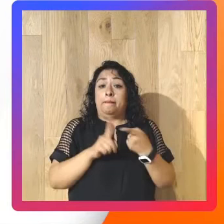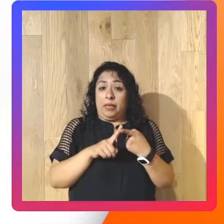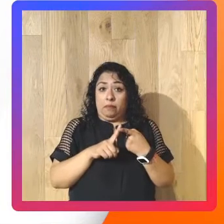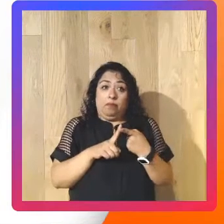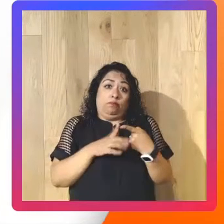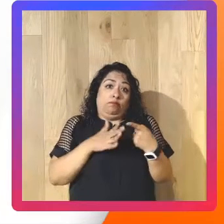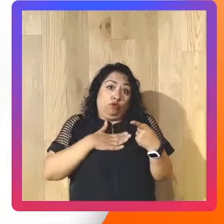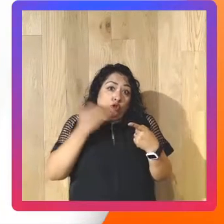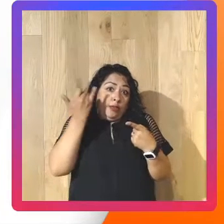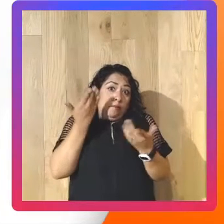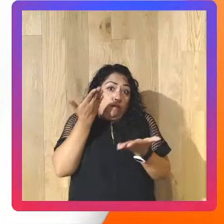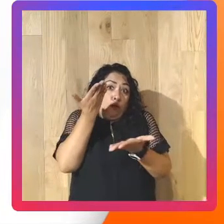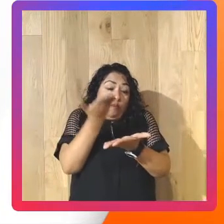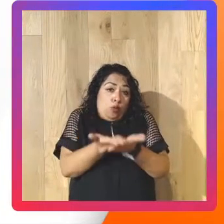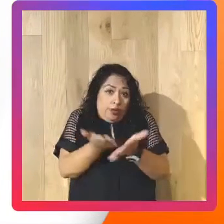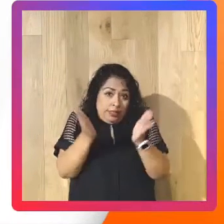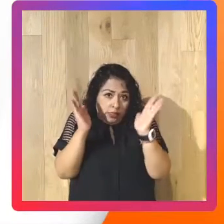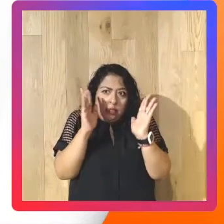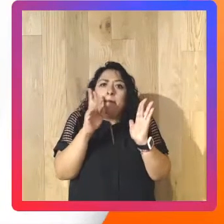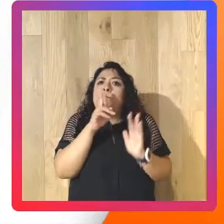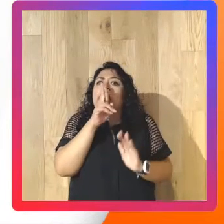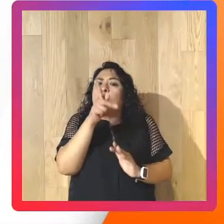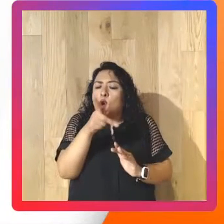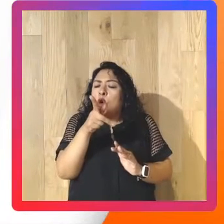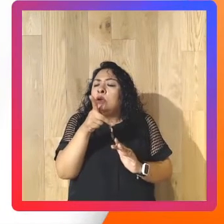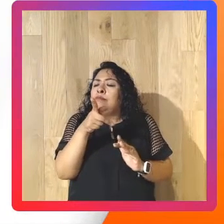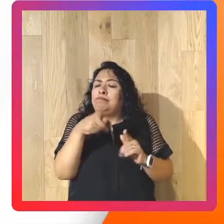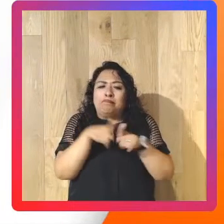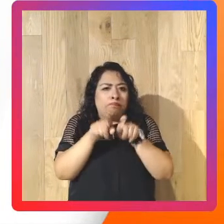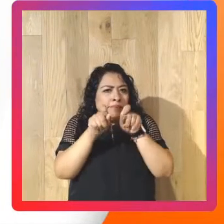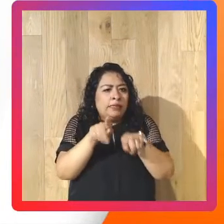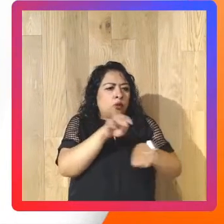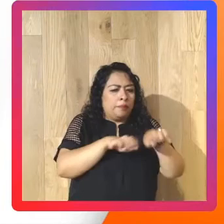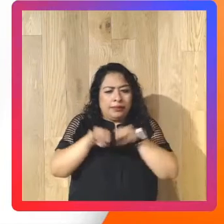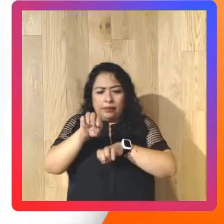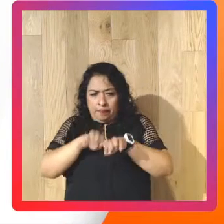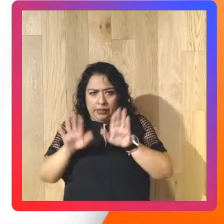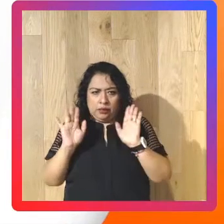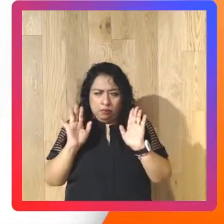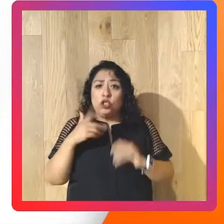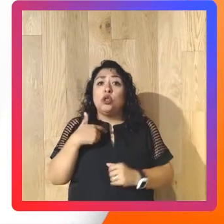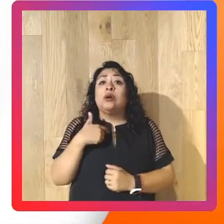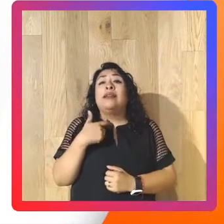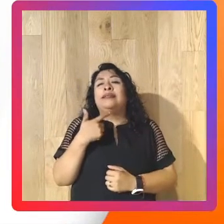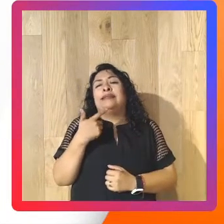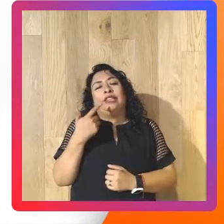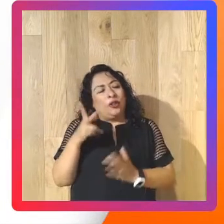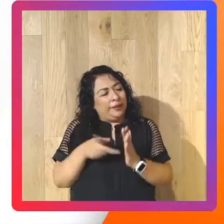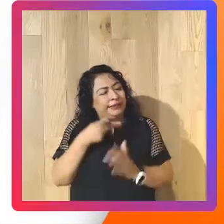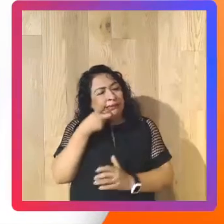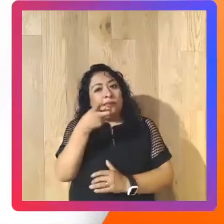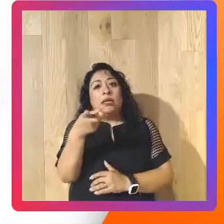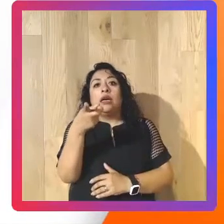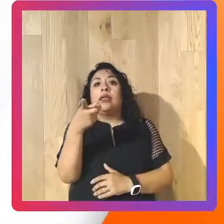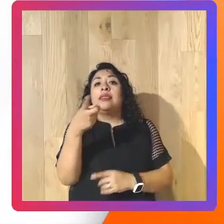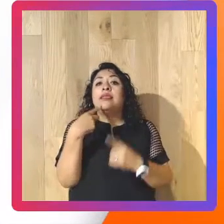parte, yo propongo que sigamos empresas con empresas. Yo insisto que estos diálogos tienen que ser